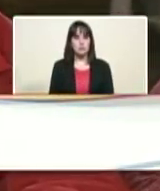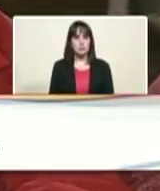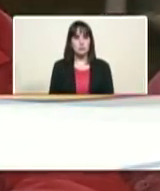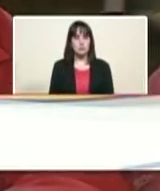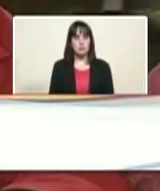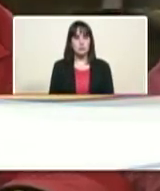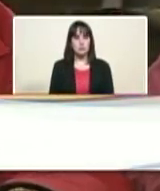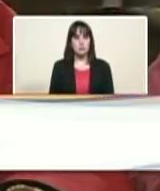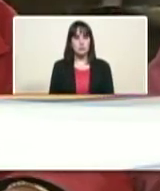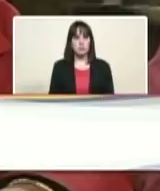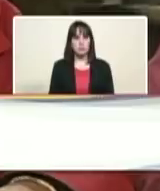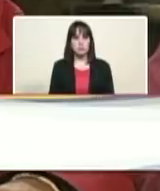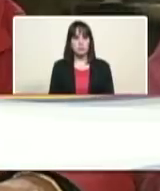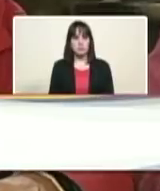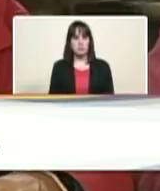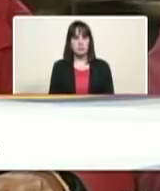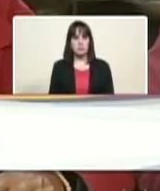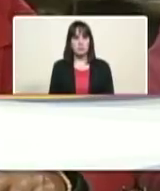pueblo.